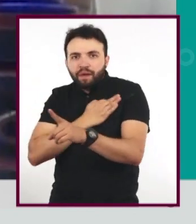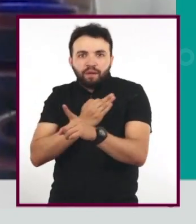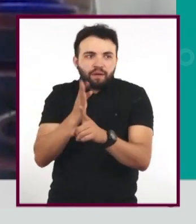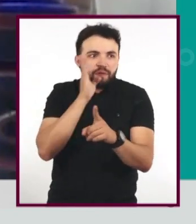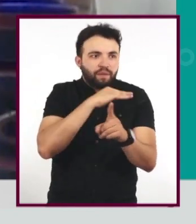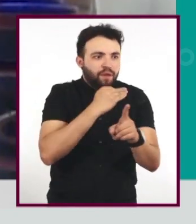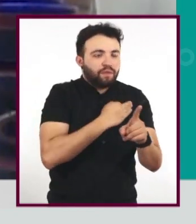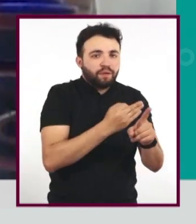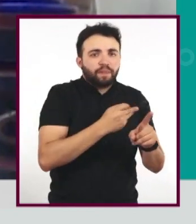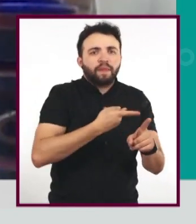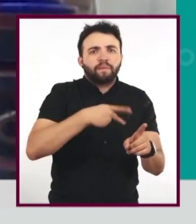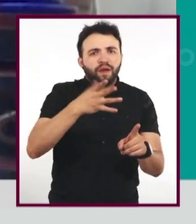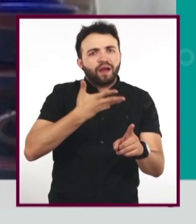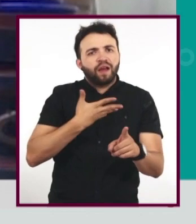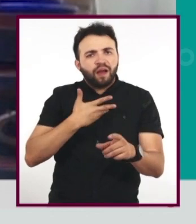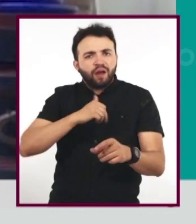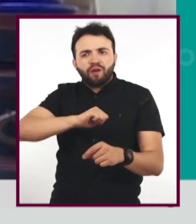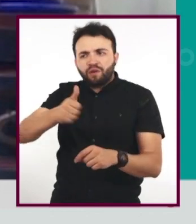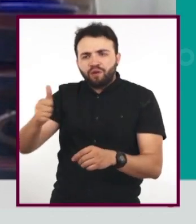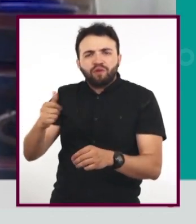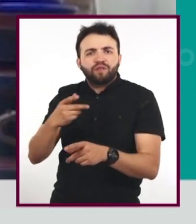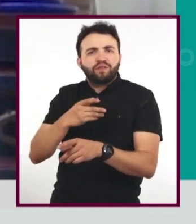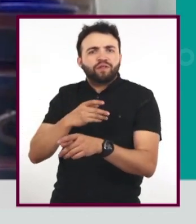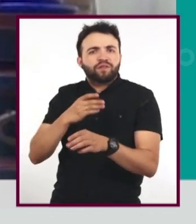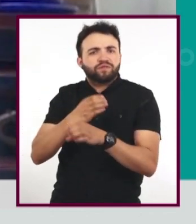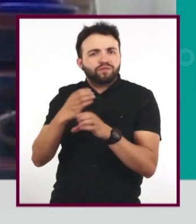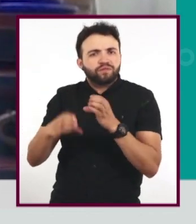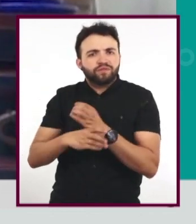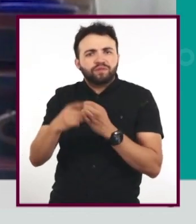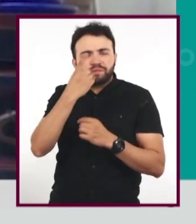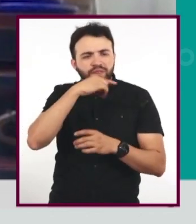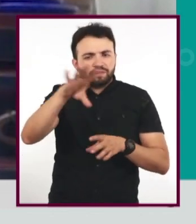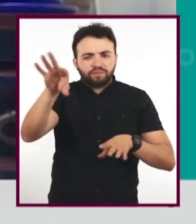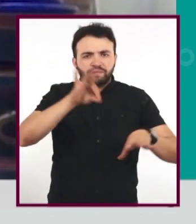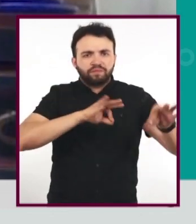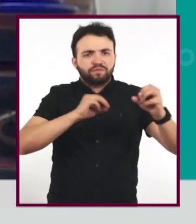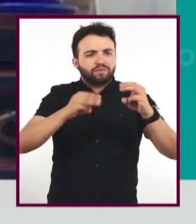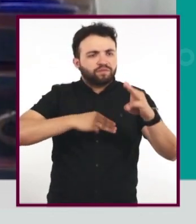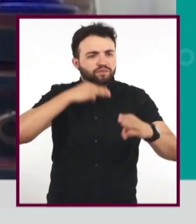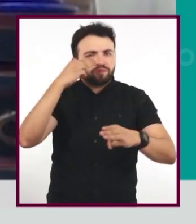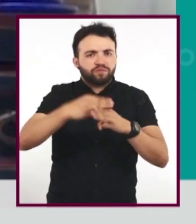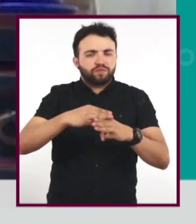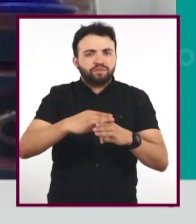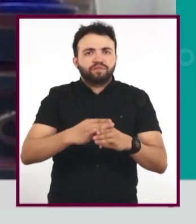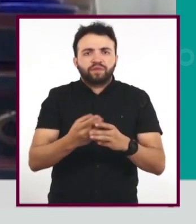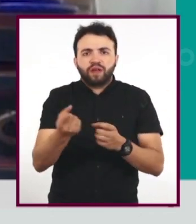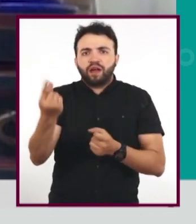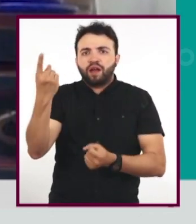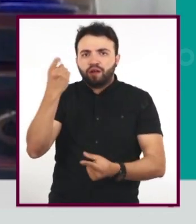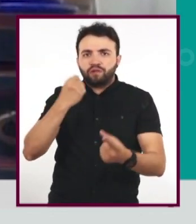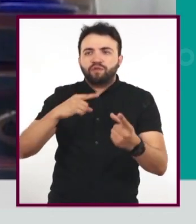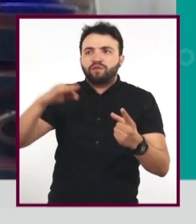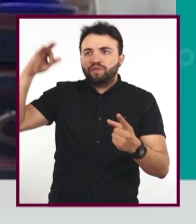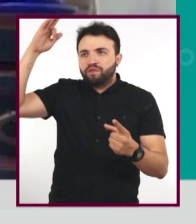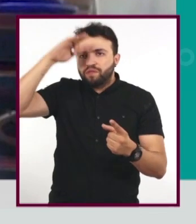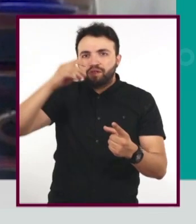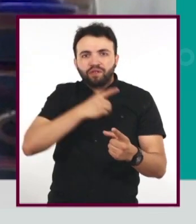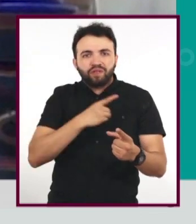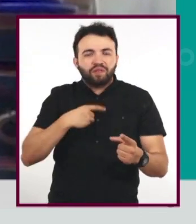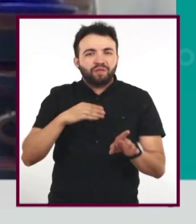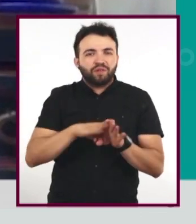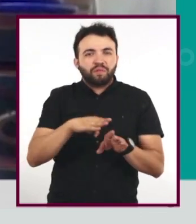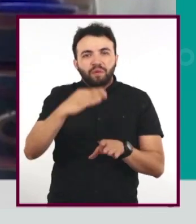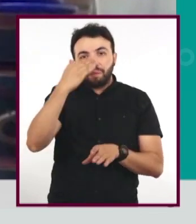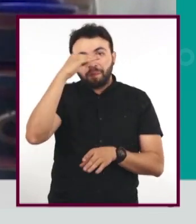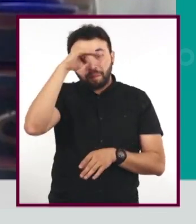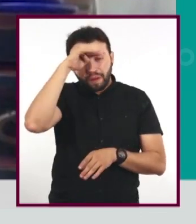de concebir el mundo que no tiene que ser así. Algunos filósofos han luchado porque ya no se piense así, porque pensemos de otra